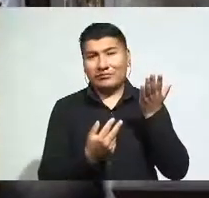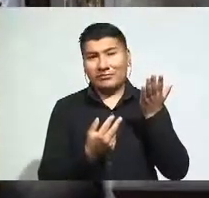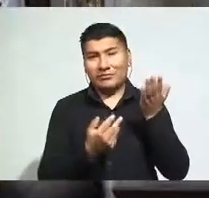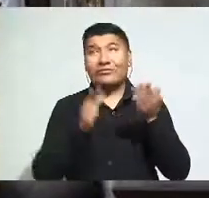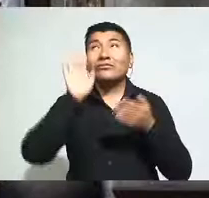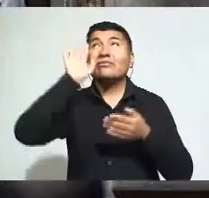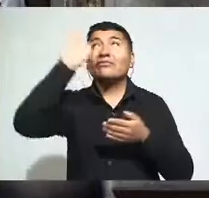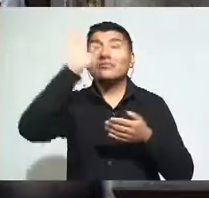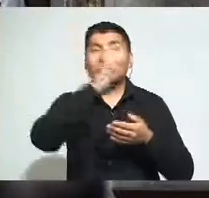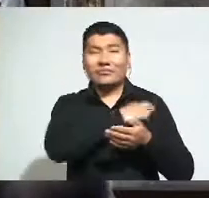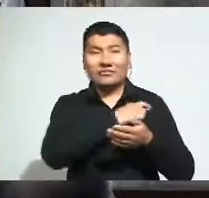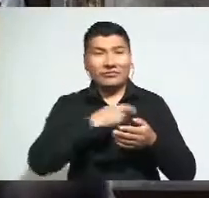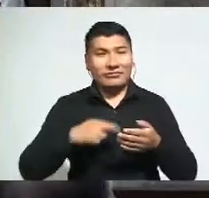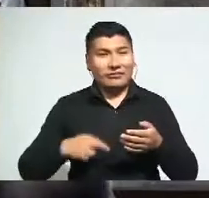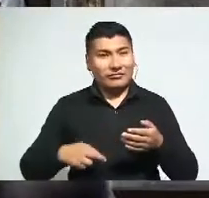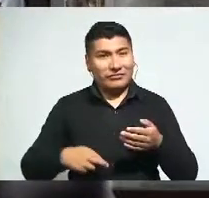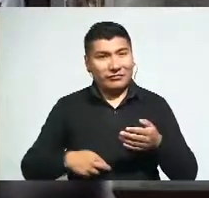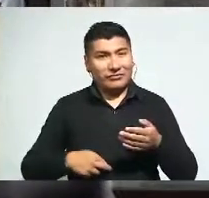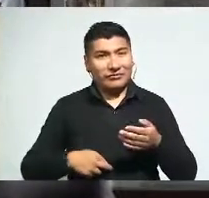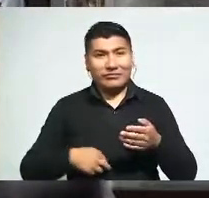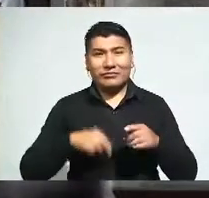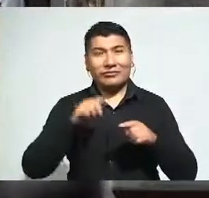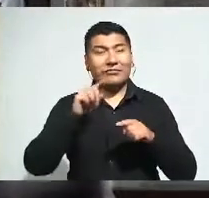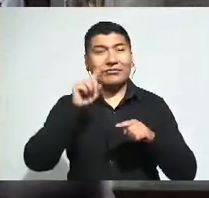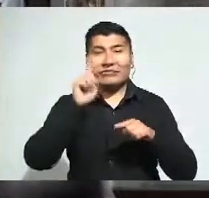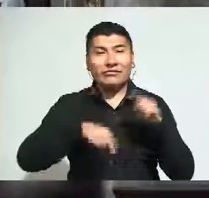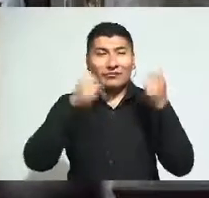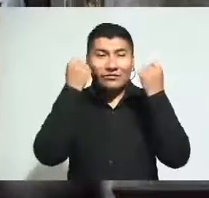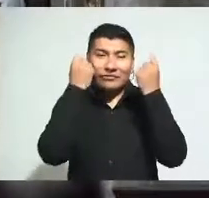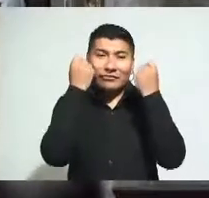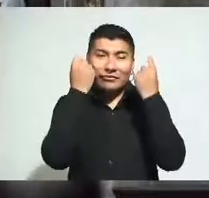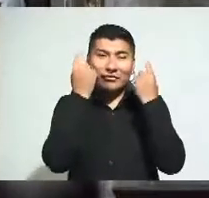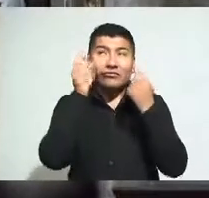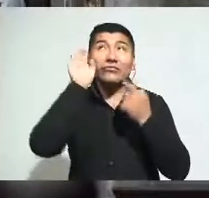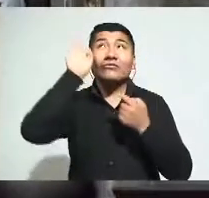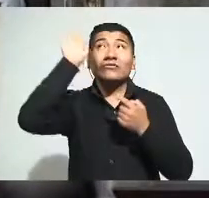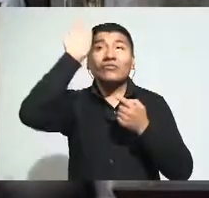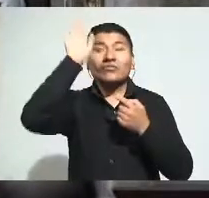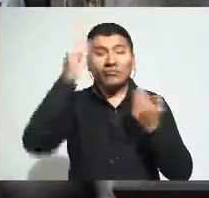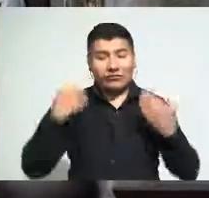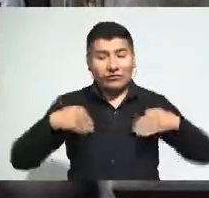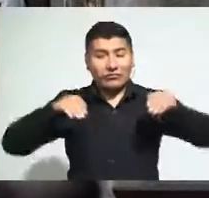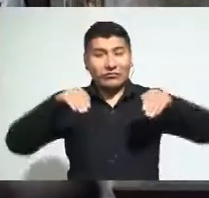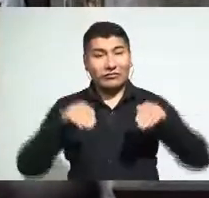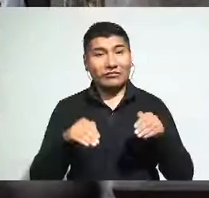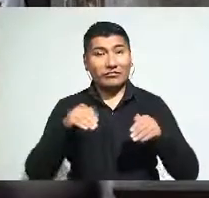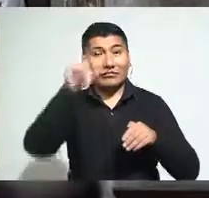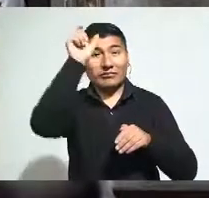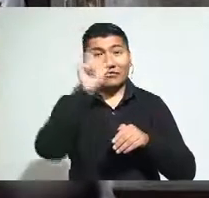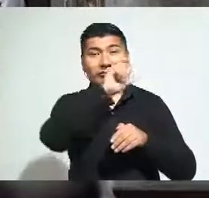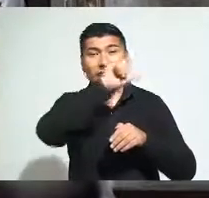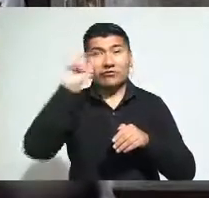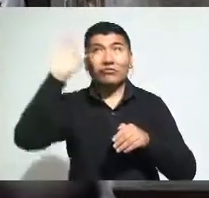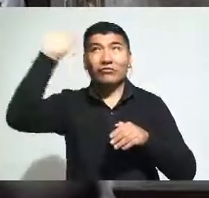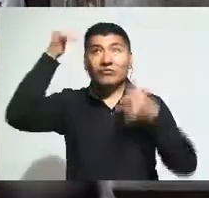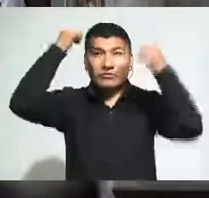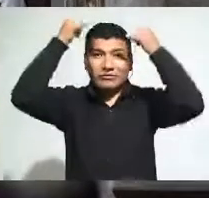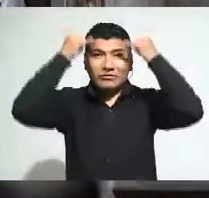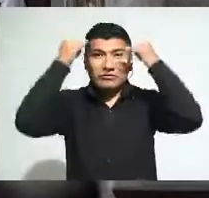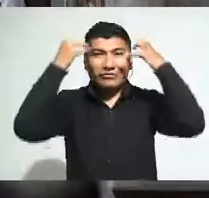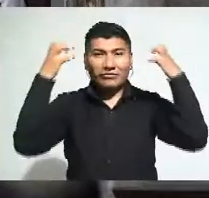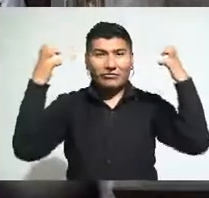es paradójica su trono es la cruz su corona de